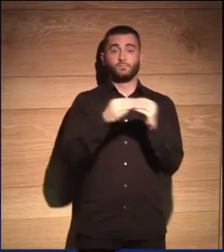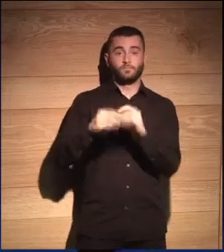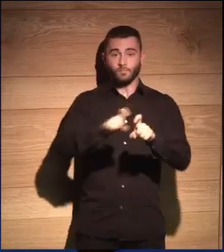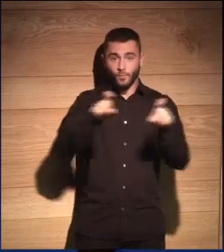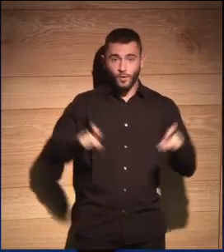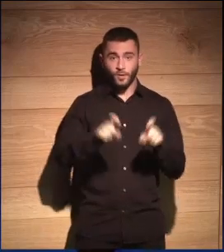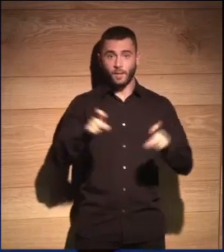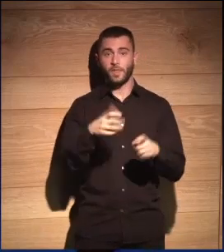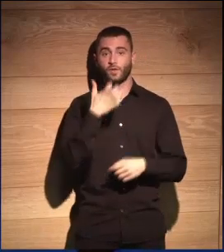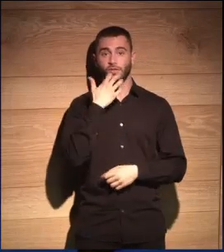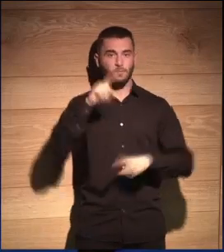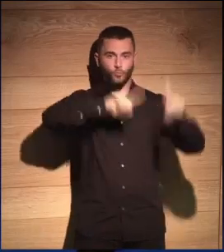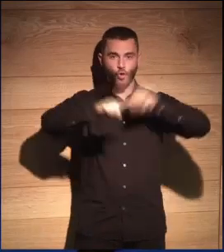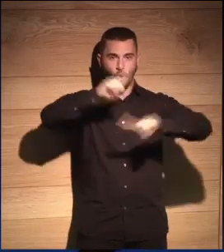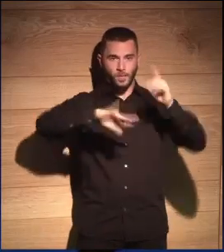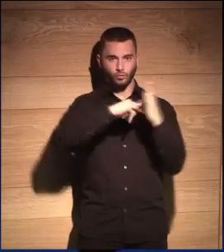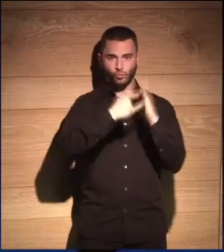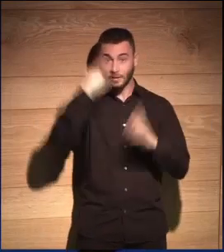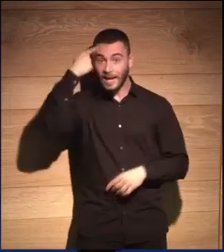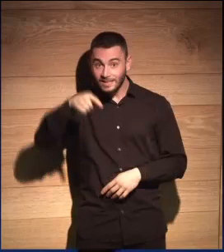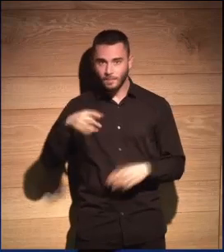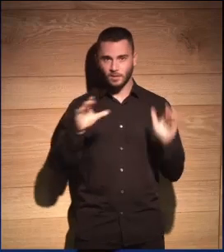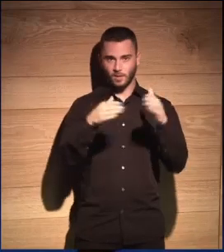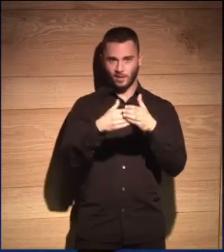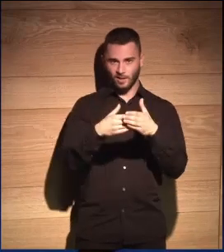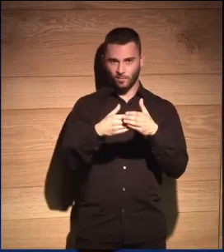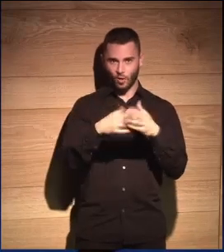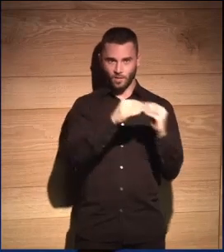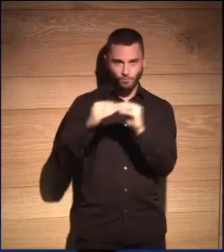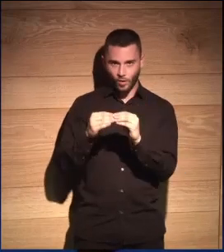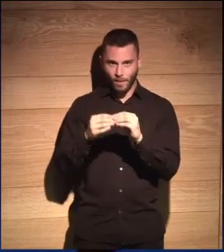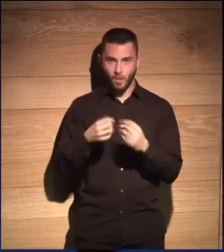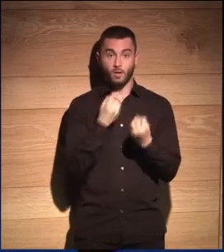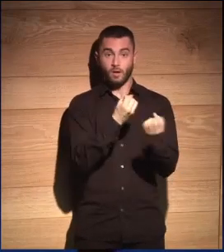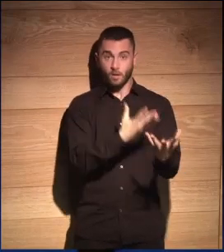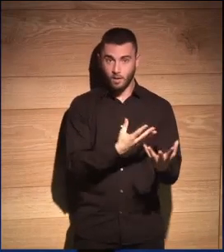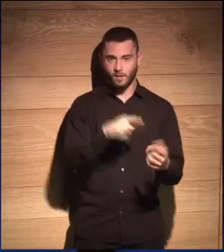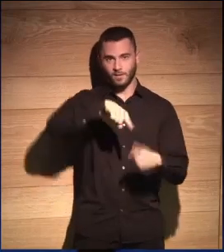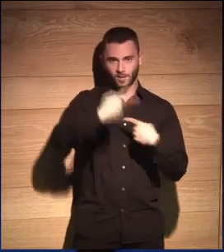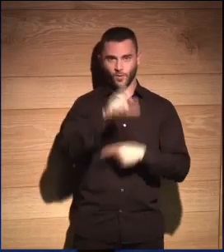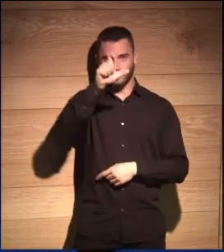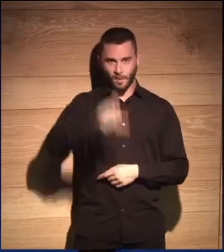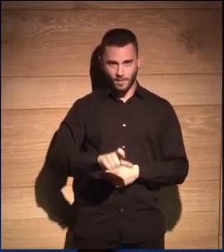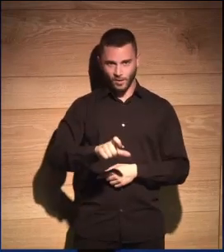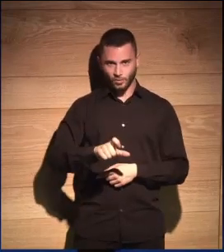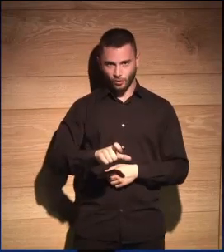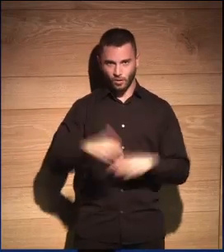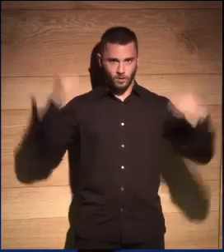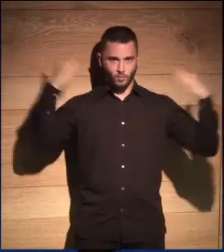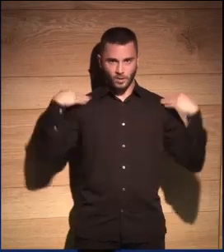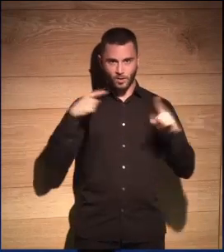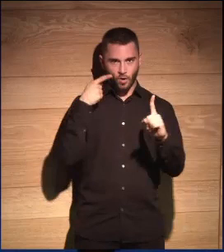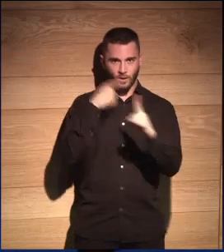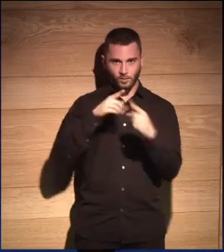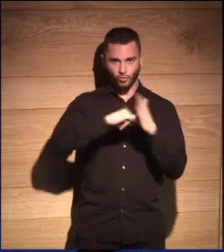cómo resolver un determinado problema, lo comentas con tu equipo de programación y luego hay una persona que se va a encargar de implementarlo y esa